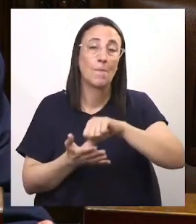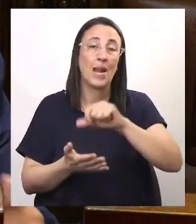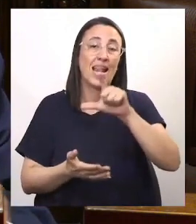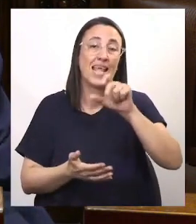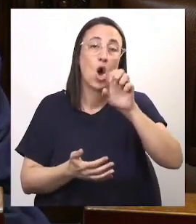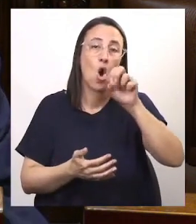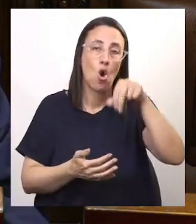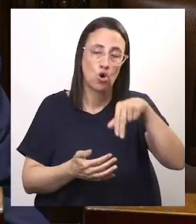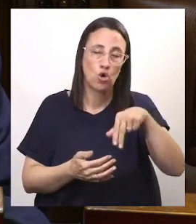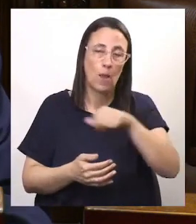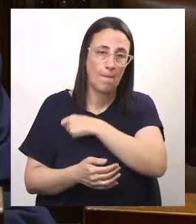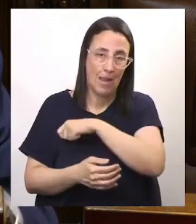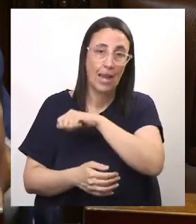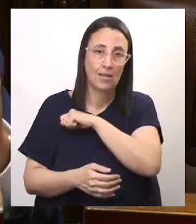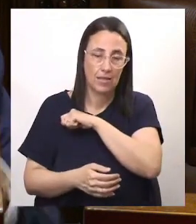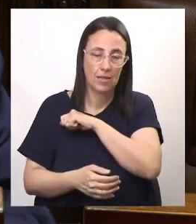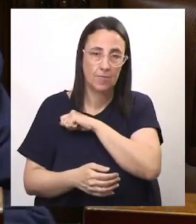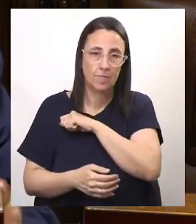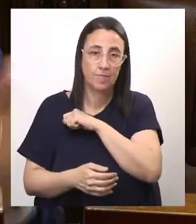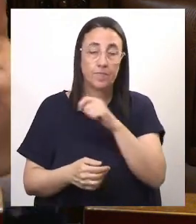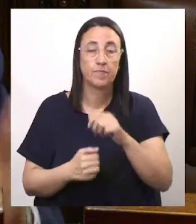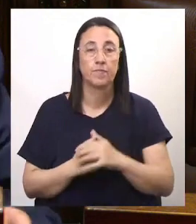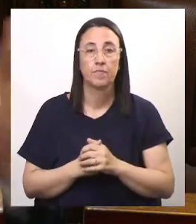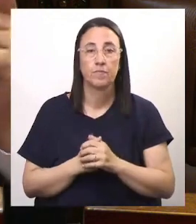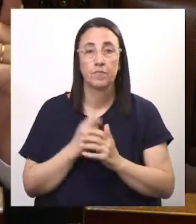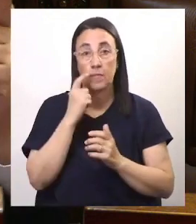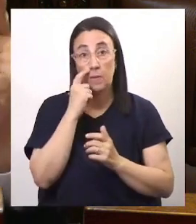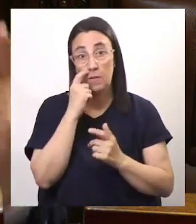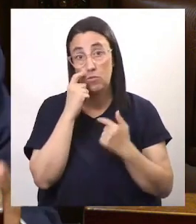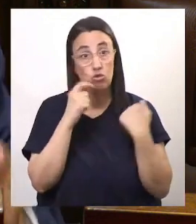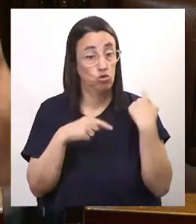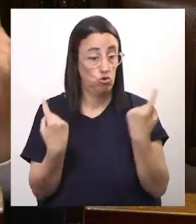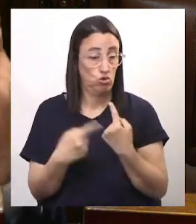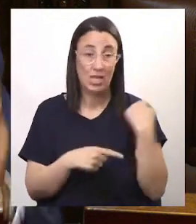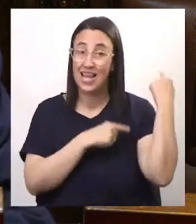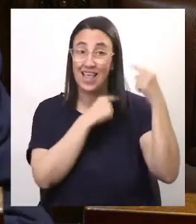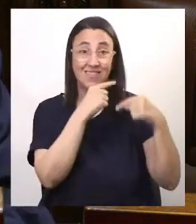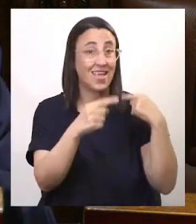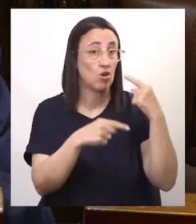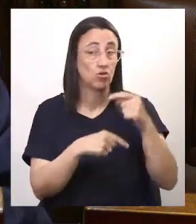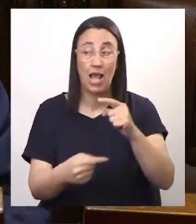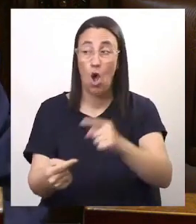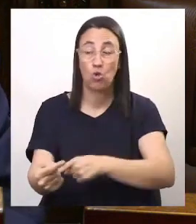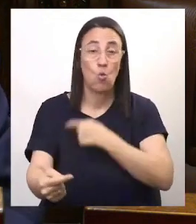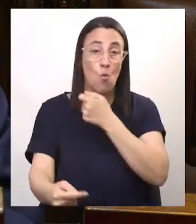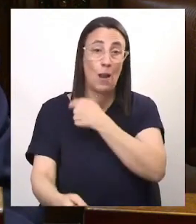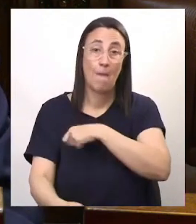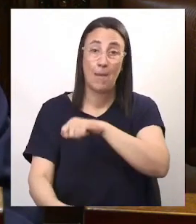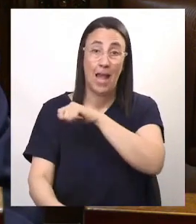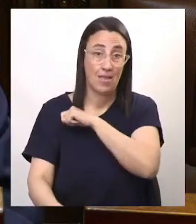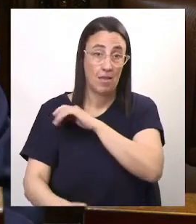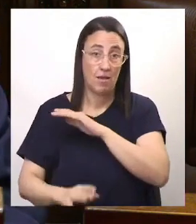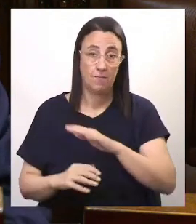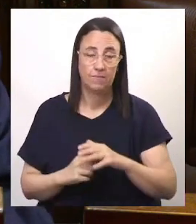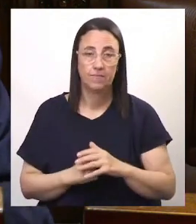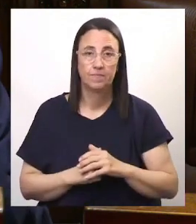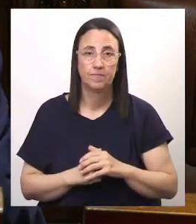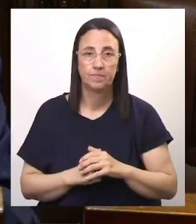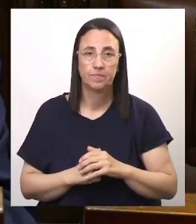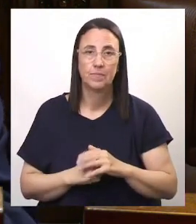1188. Porque somos herederos de esa tradición hispánica